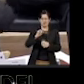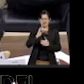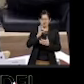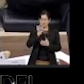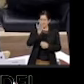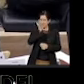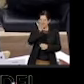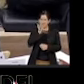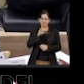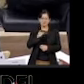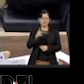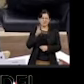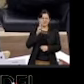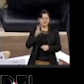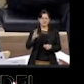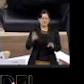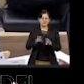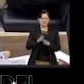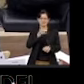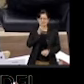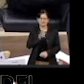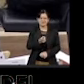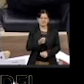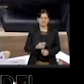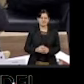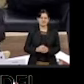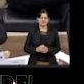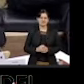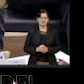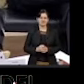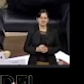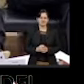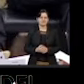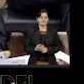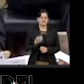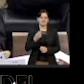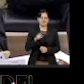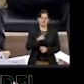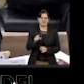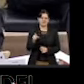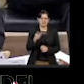de una pena ajena, impresionante. Impresentables,